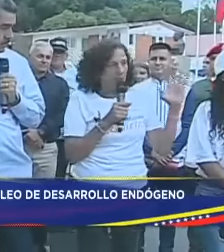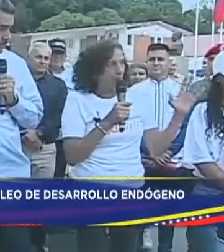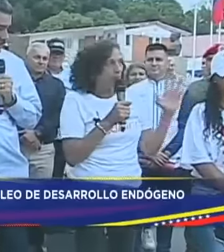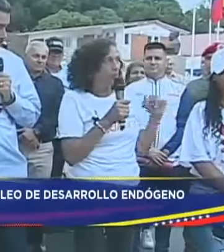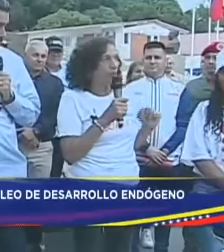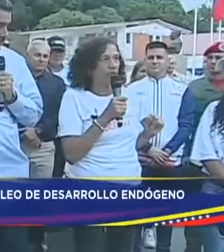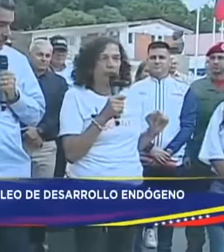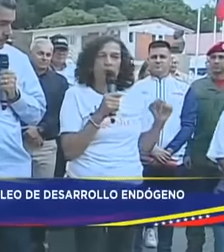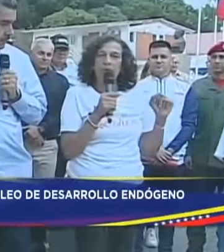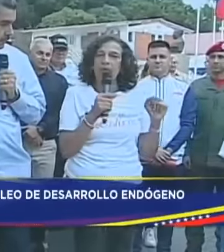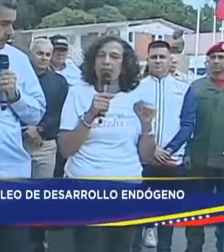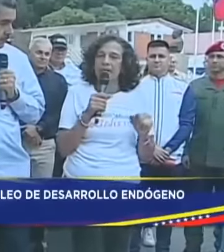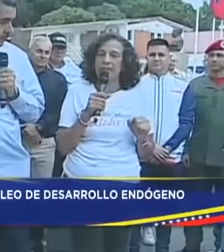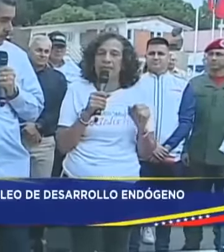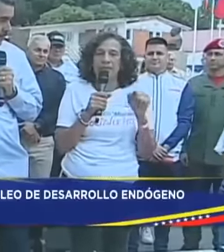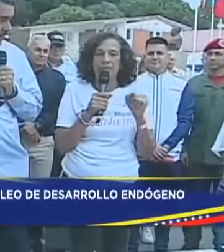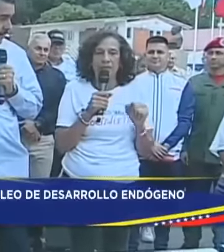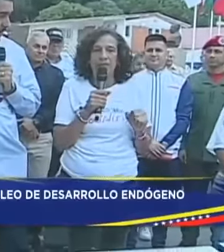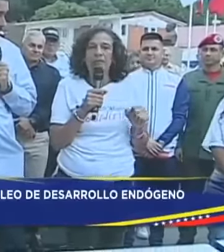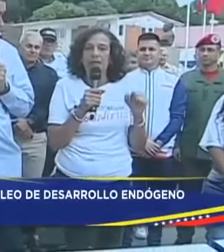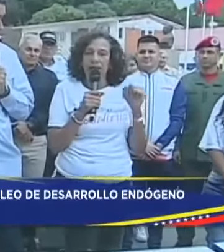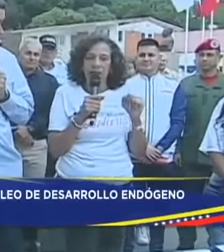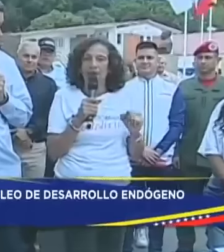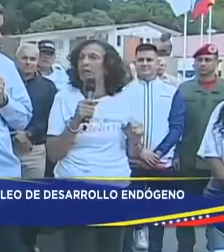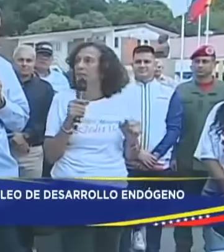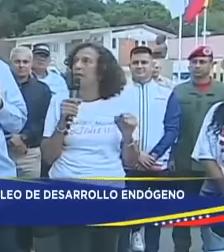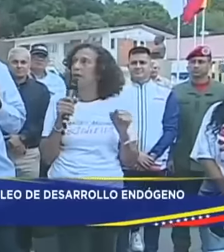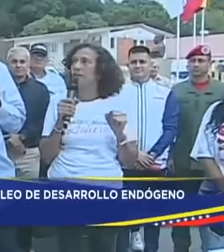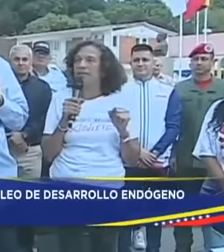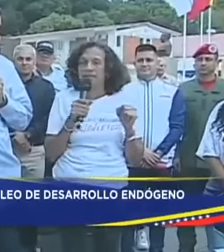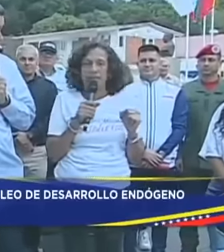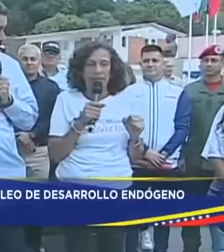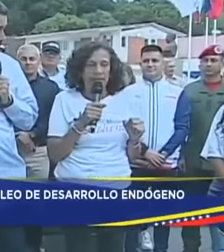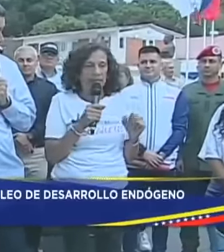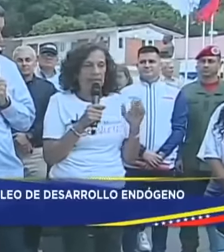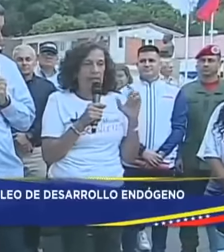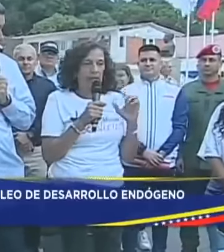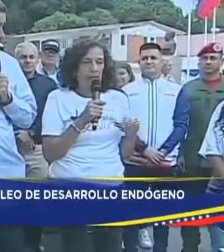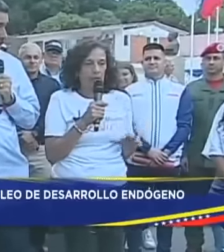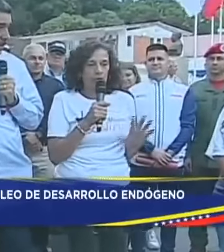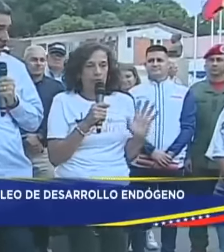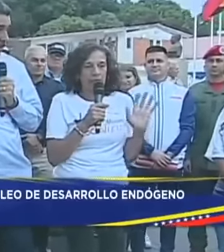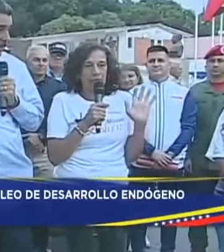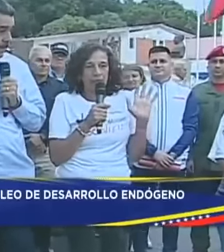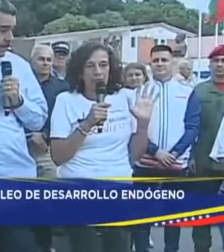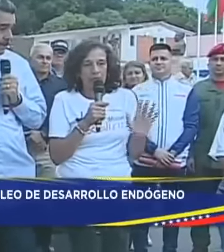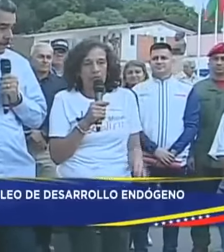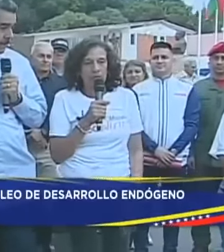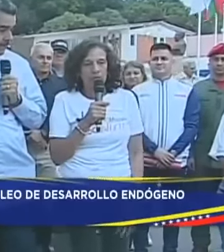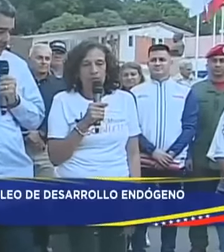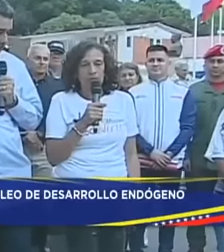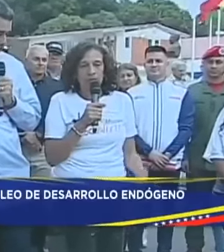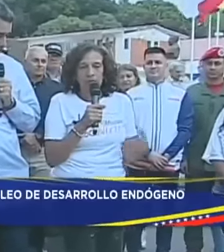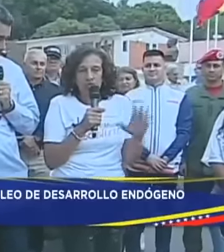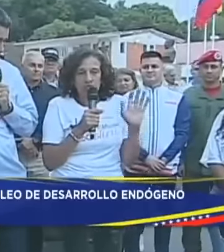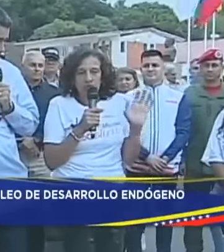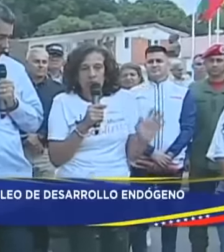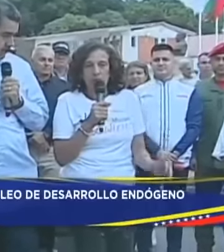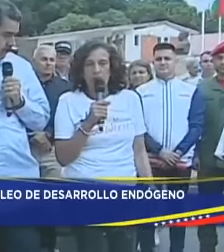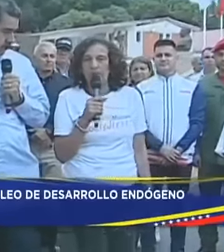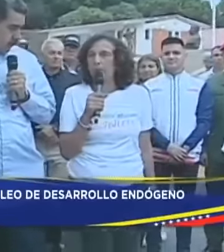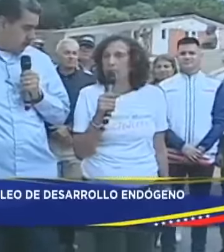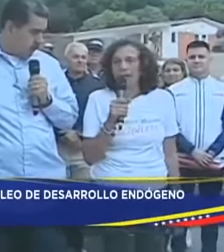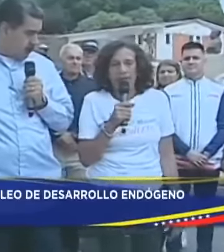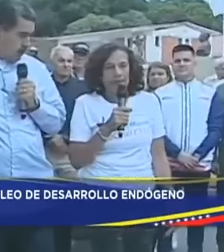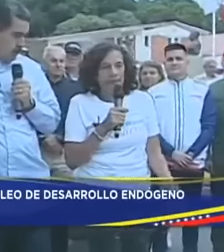noche. Los veíamos desde aquí. Trabajo y más trabajo, exactamente. Articulado. Conjuntamente, bueno, con nosotros